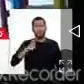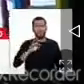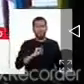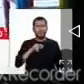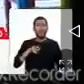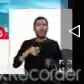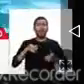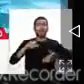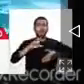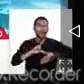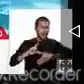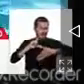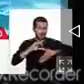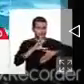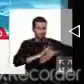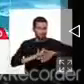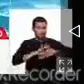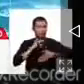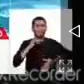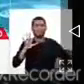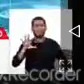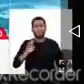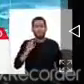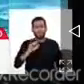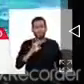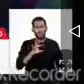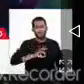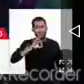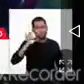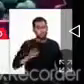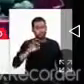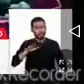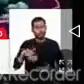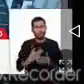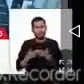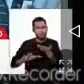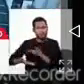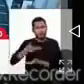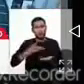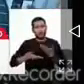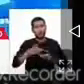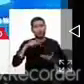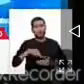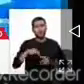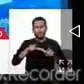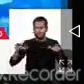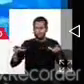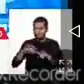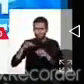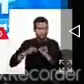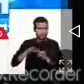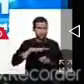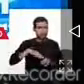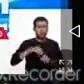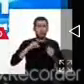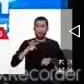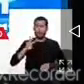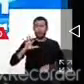Latina y el Caribe y generamos el 57.4% del intercambio comercial en la región, atrayendo